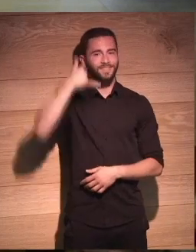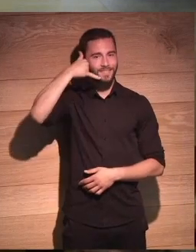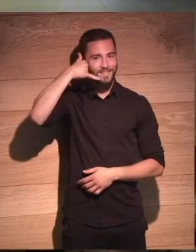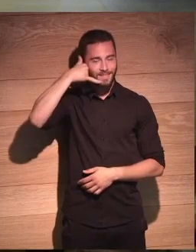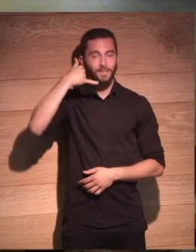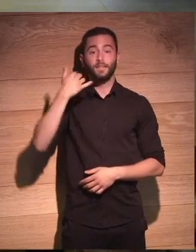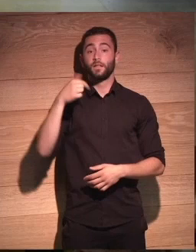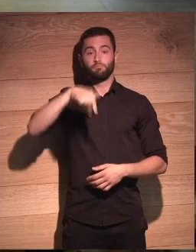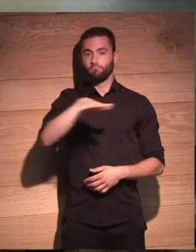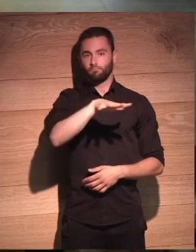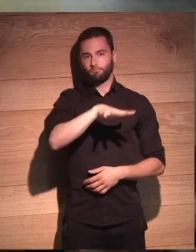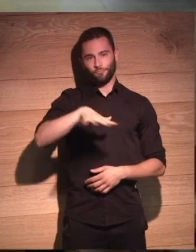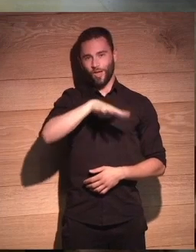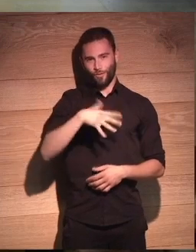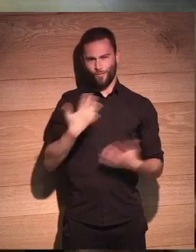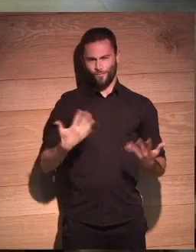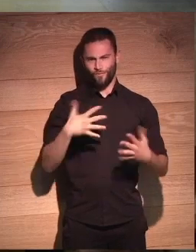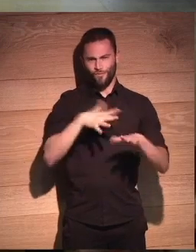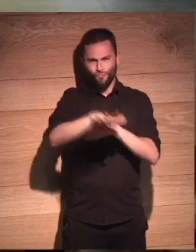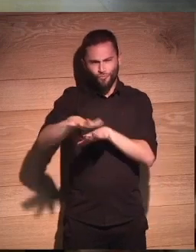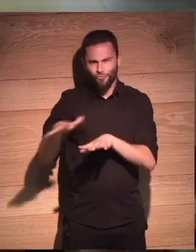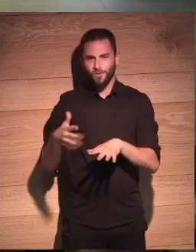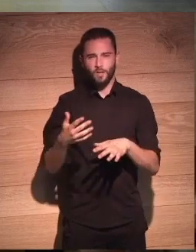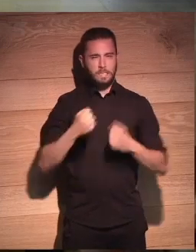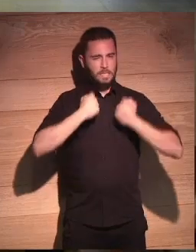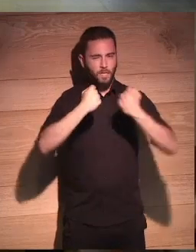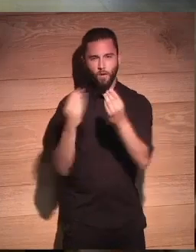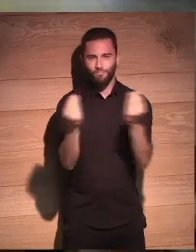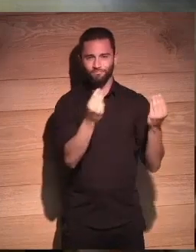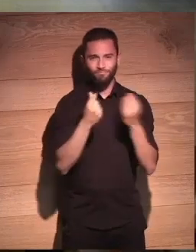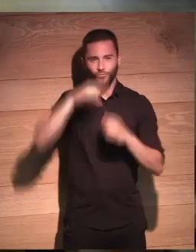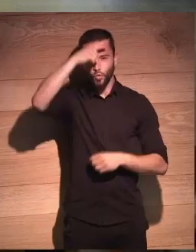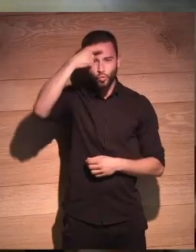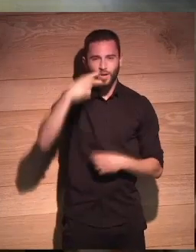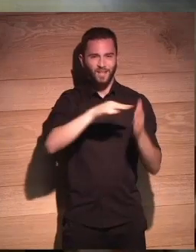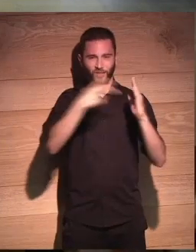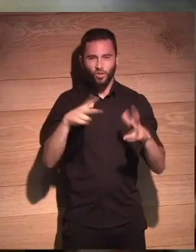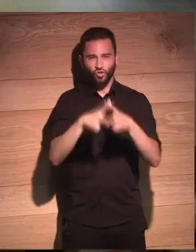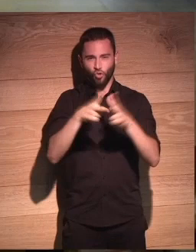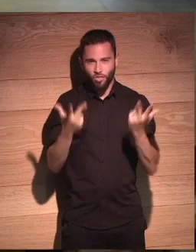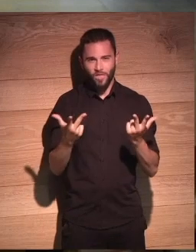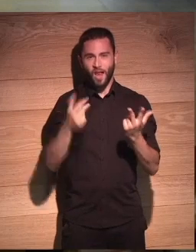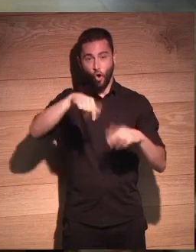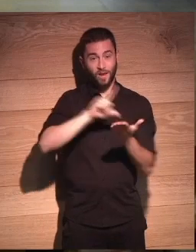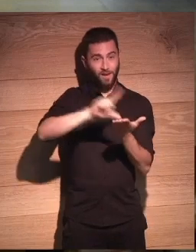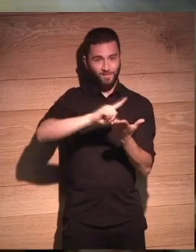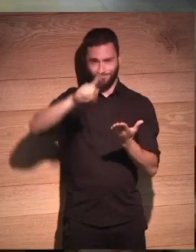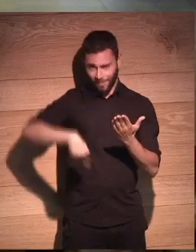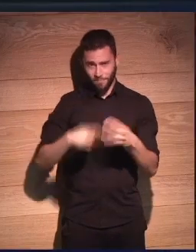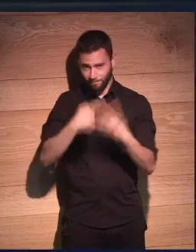Telefónica, este espacio tan inspirador que genera tantas sinergias culturales, tecnológicas, sociales, hoy literarias